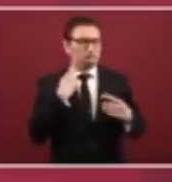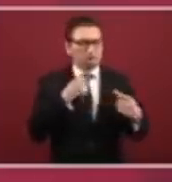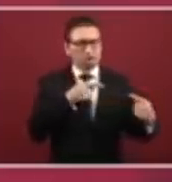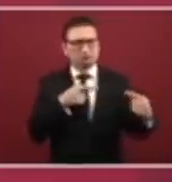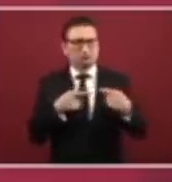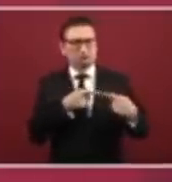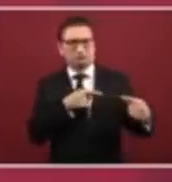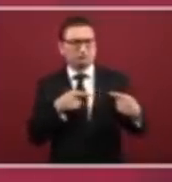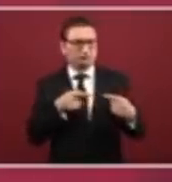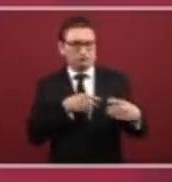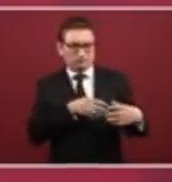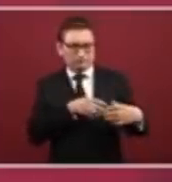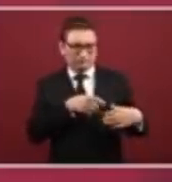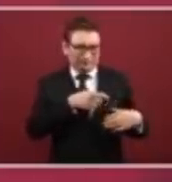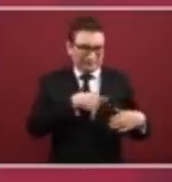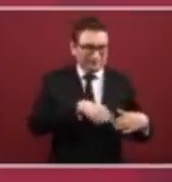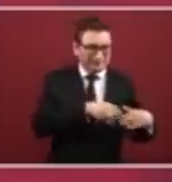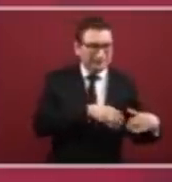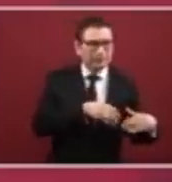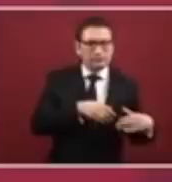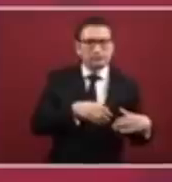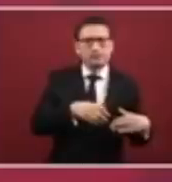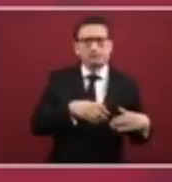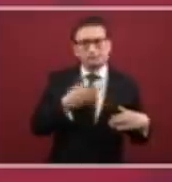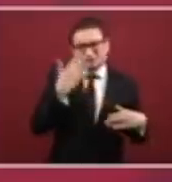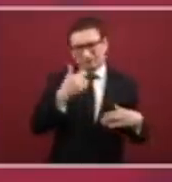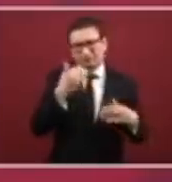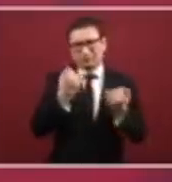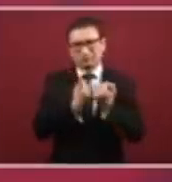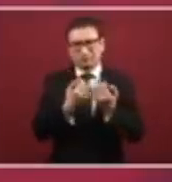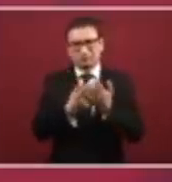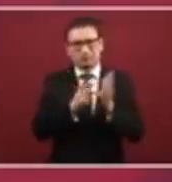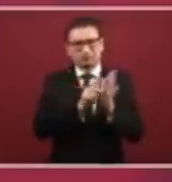conservadores y la prensa fifí,